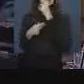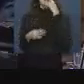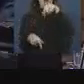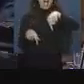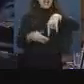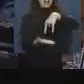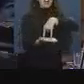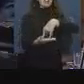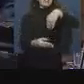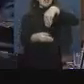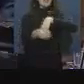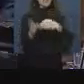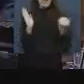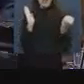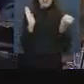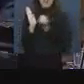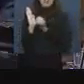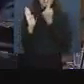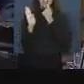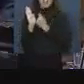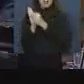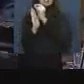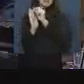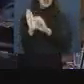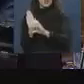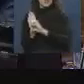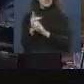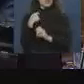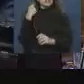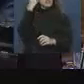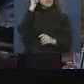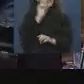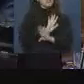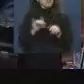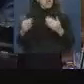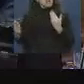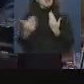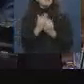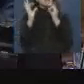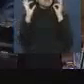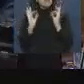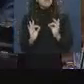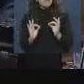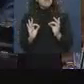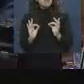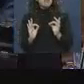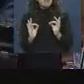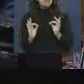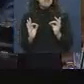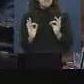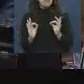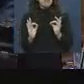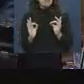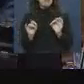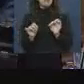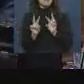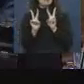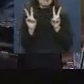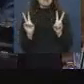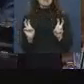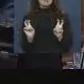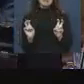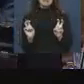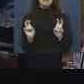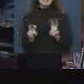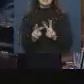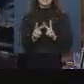aquí en el parlamento en contra del reconocimiento constitucional yo creo que llegó el momento de que En definitiva ese tema de una vez